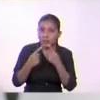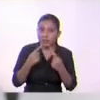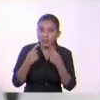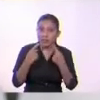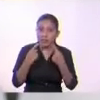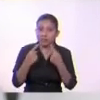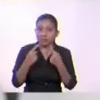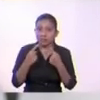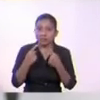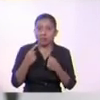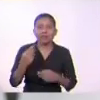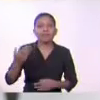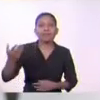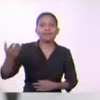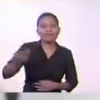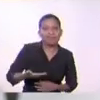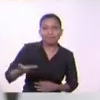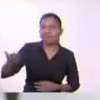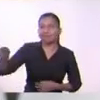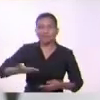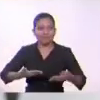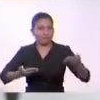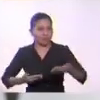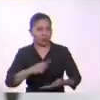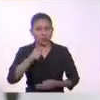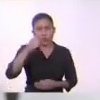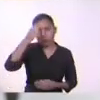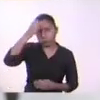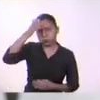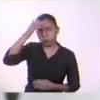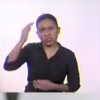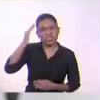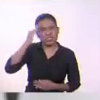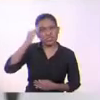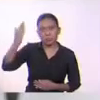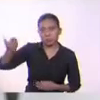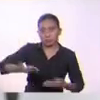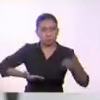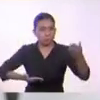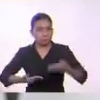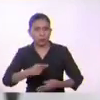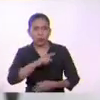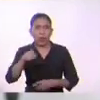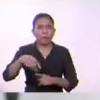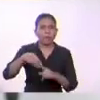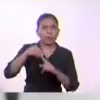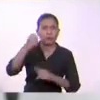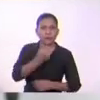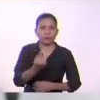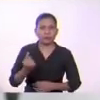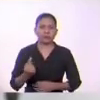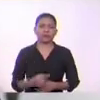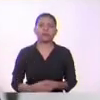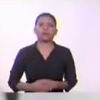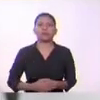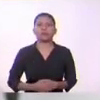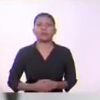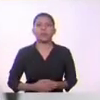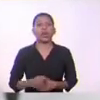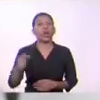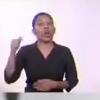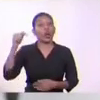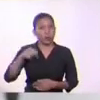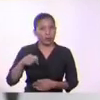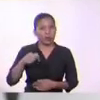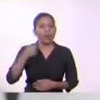que se invita a personas expertas sobre un tema o conocedoras de estas. Ahora vamos